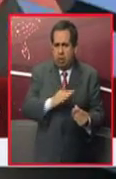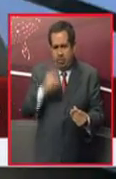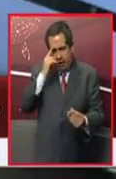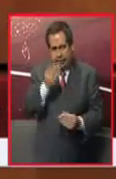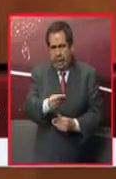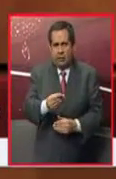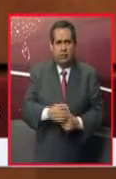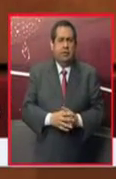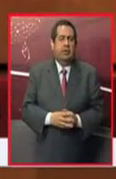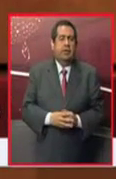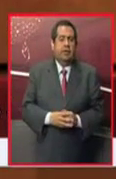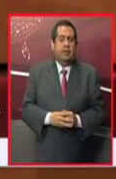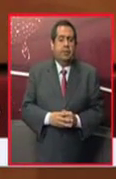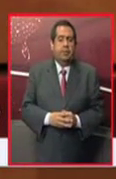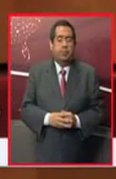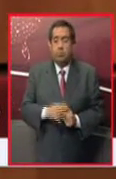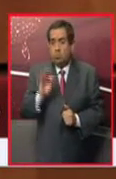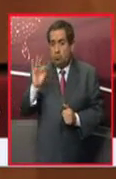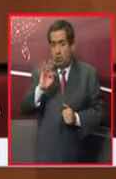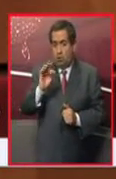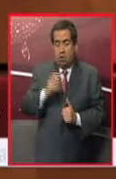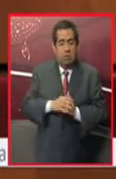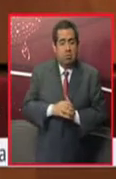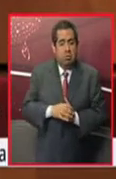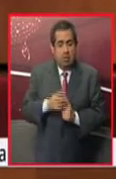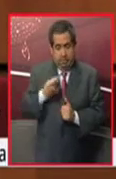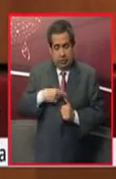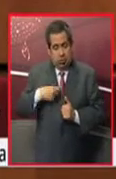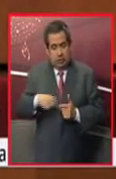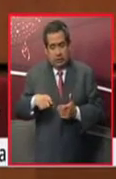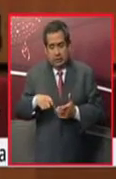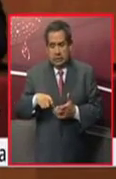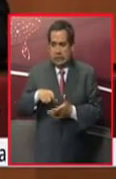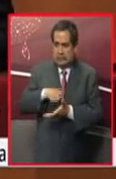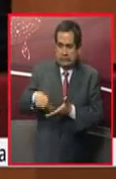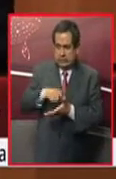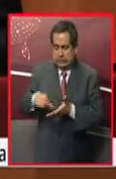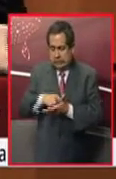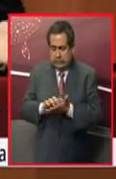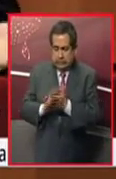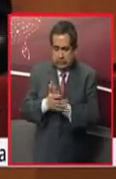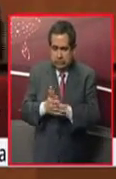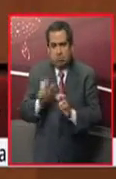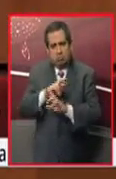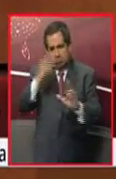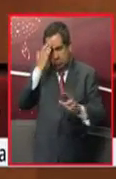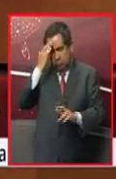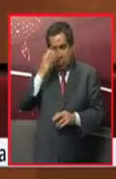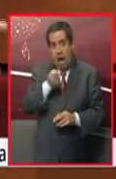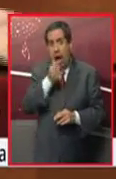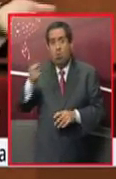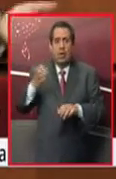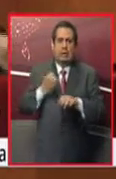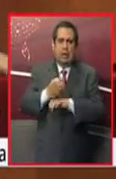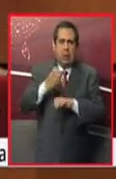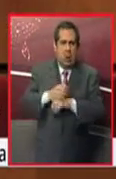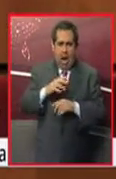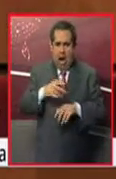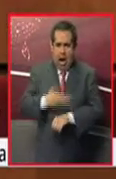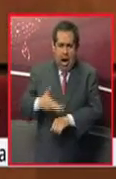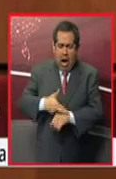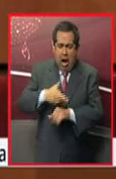entrega. Los que invirtieron deben de recibir el reconocimiento, porque hubo estados que invirtieron y están